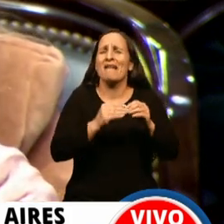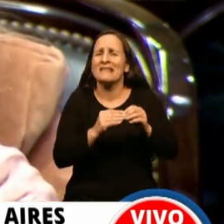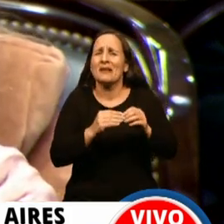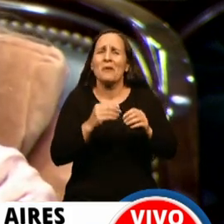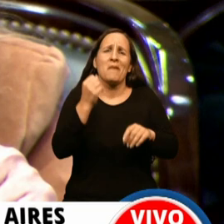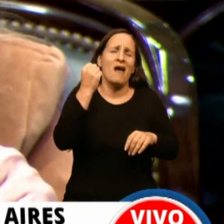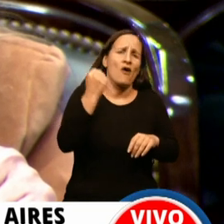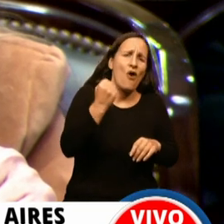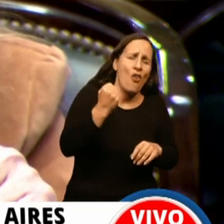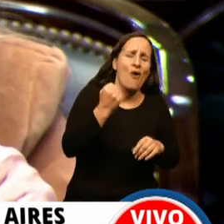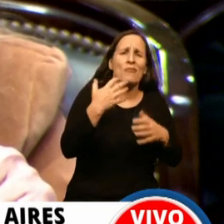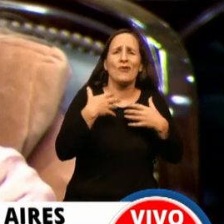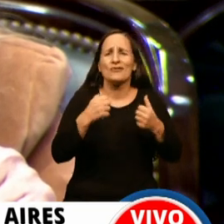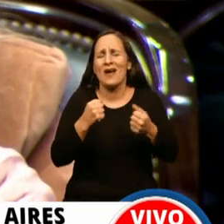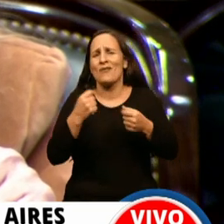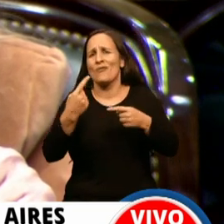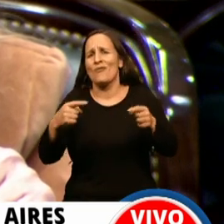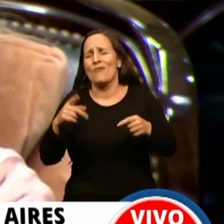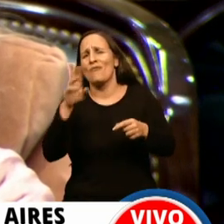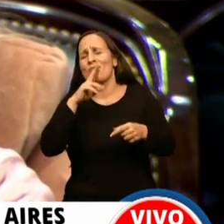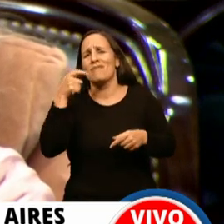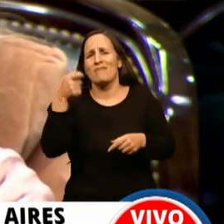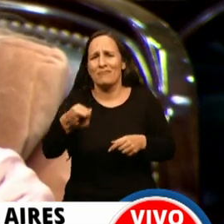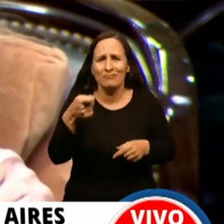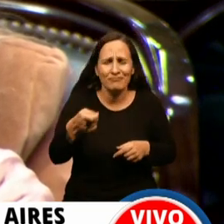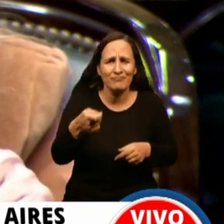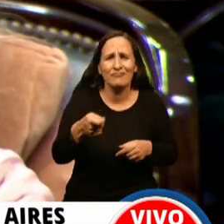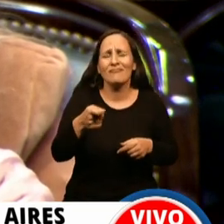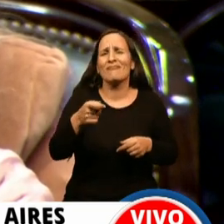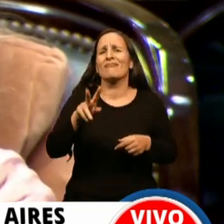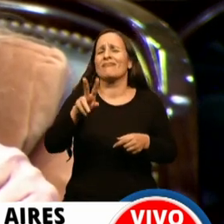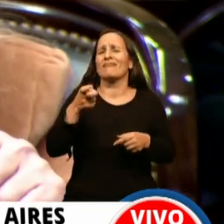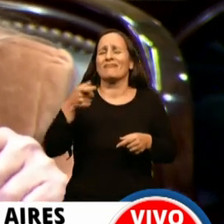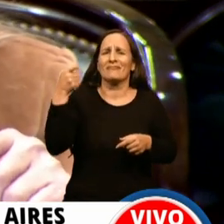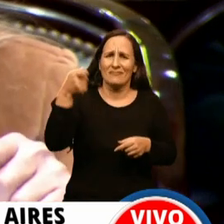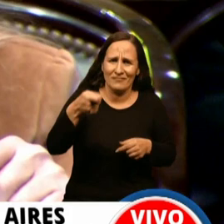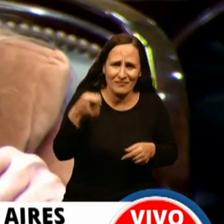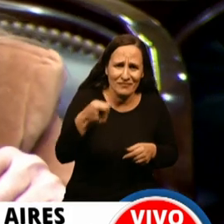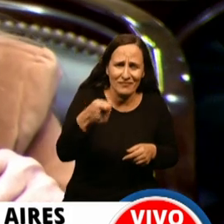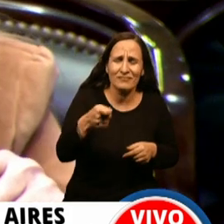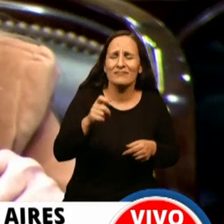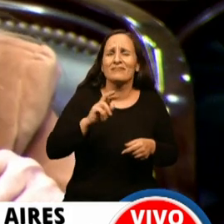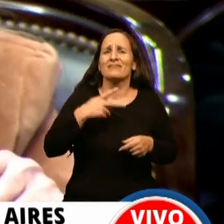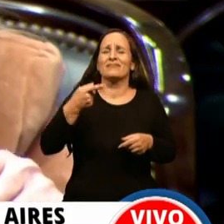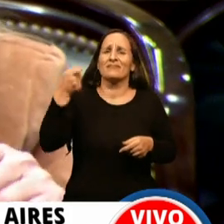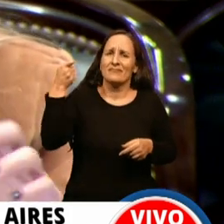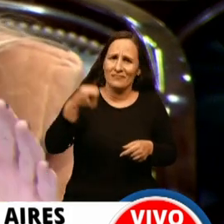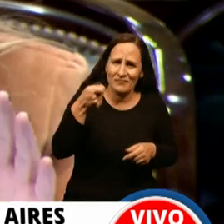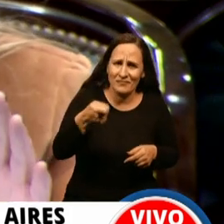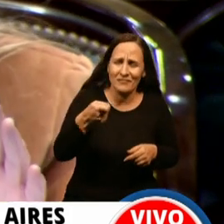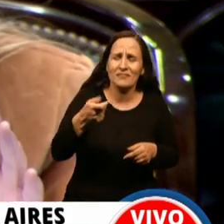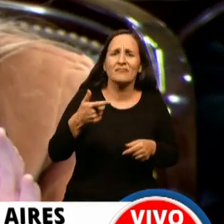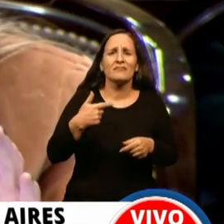social de los femicidios los travesti cilios los trans femicidios y